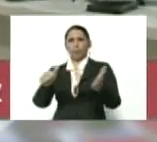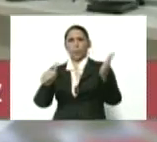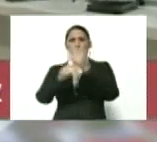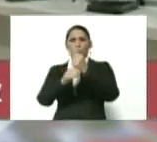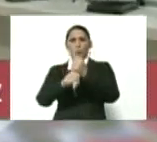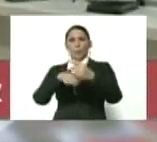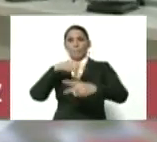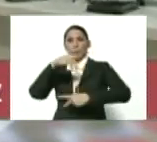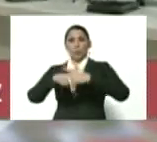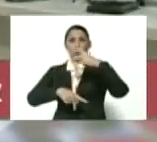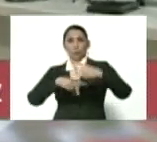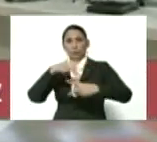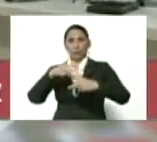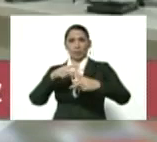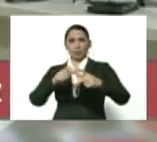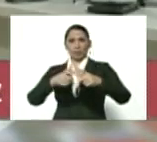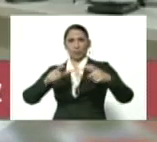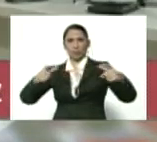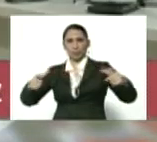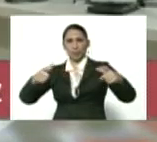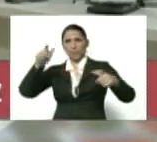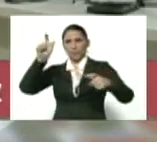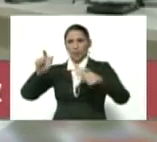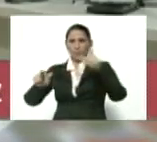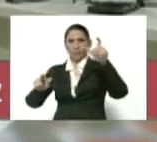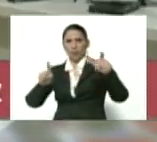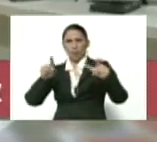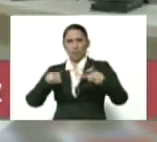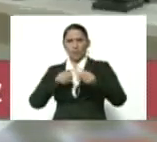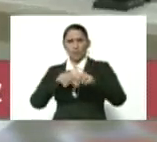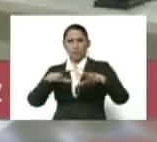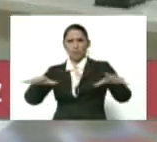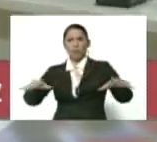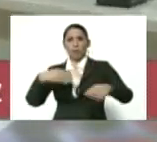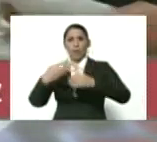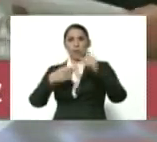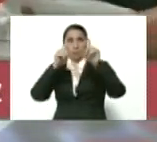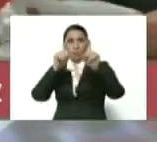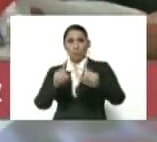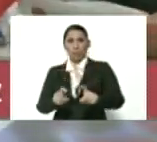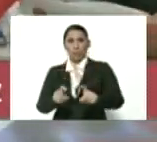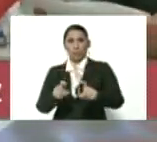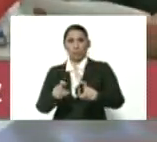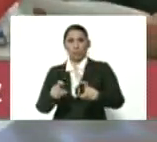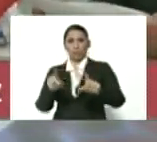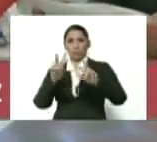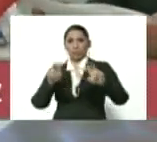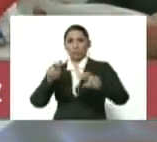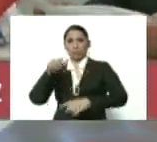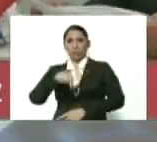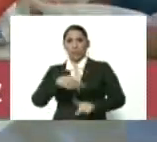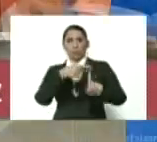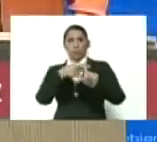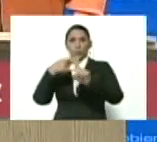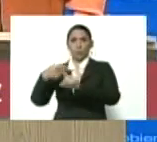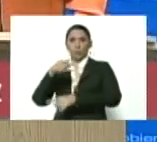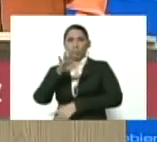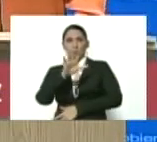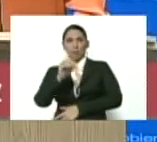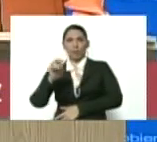el proceso ampliado y personificado, la masificación de la aplicación de las pruebas, que hoy ya suma